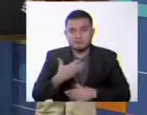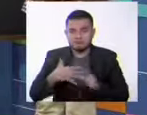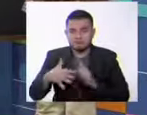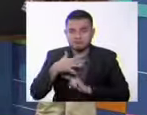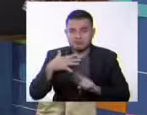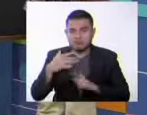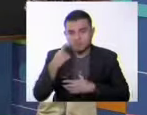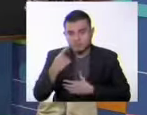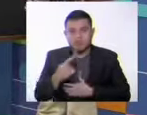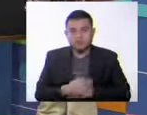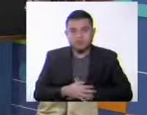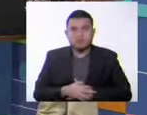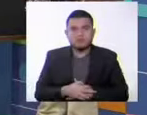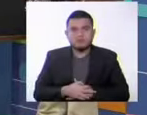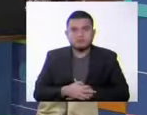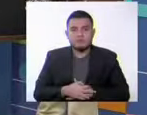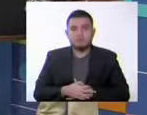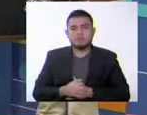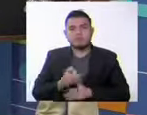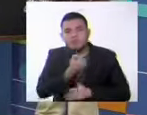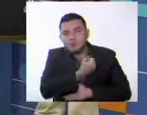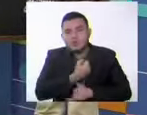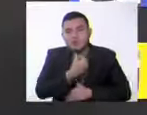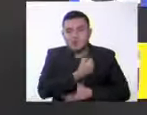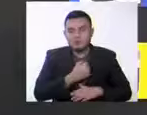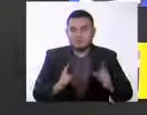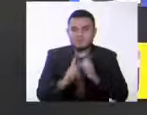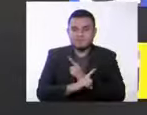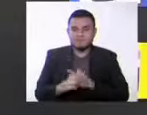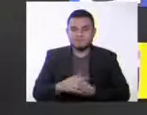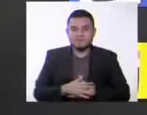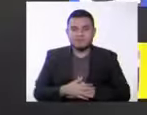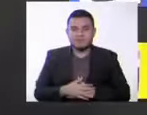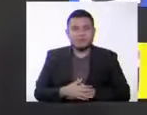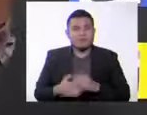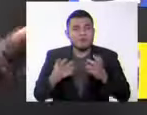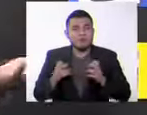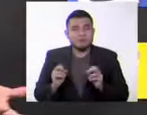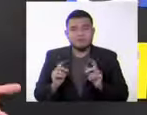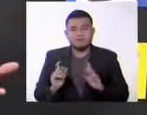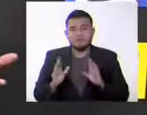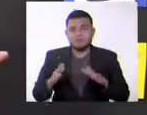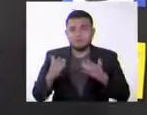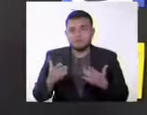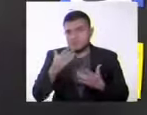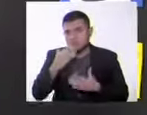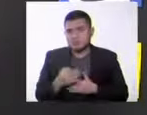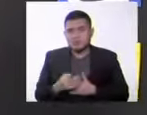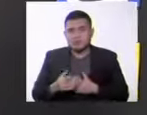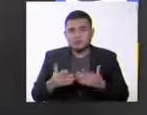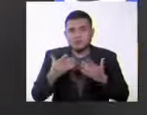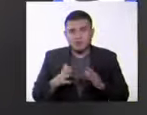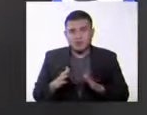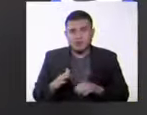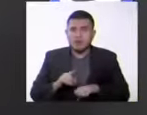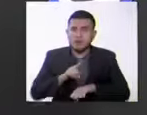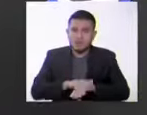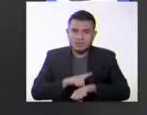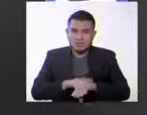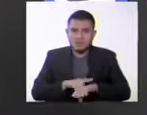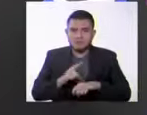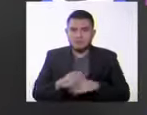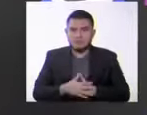has dado cuenta, sufre cambios. Esos cambios muchas veces son por, ya sea el paso del